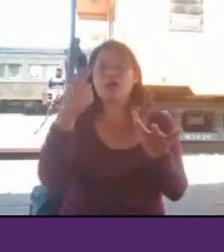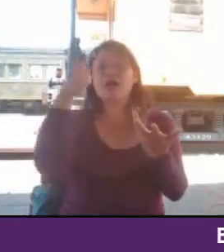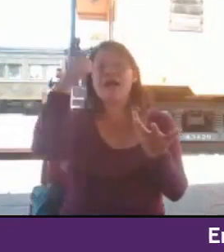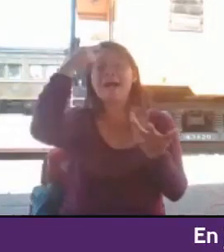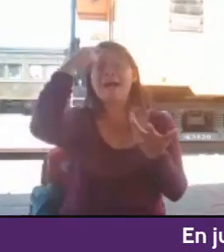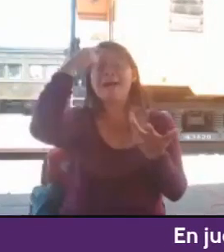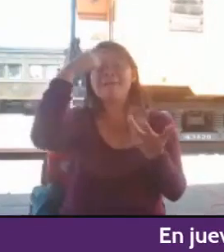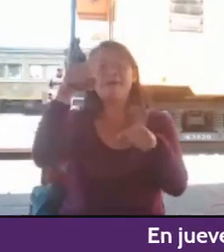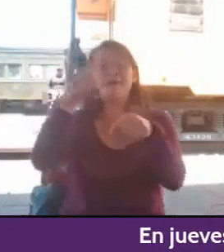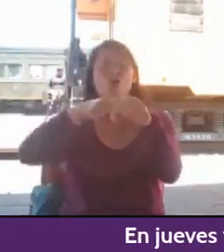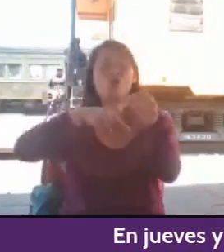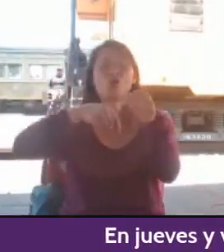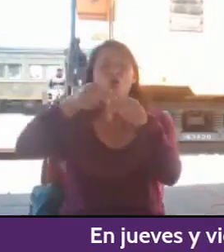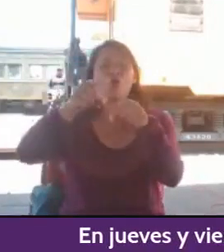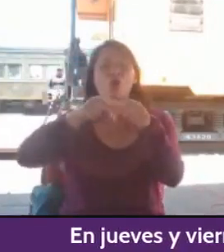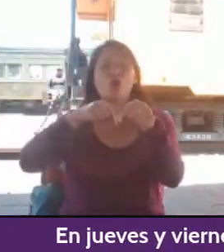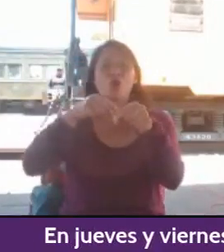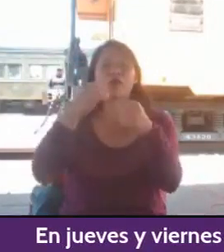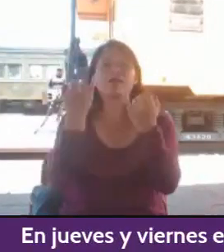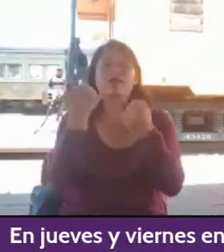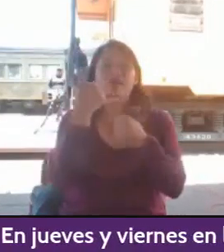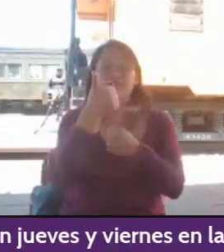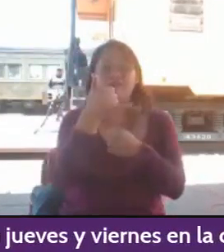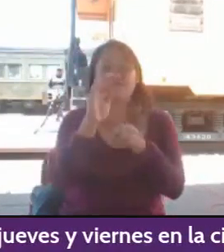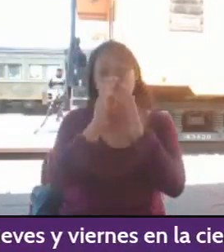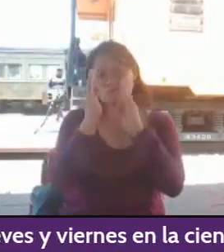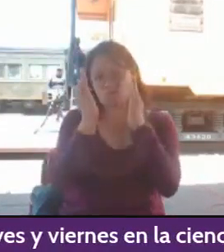color y la forma al animal. Otra más.